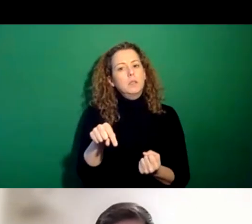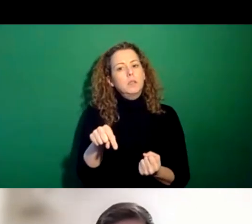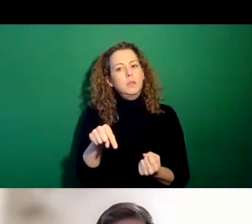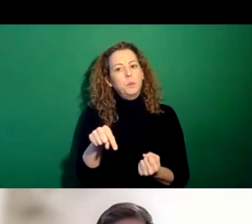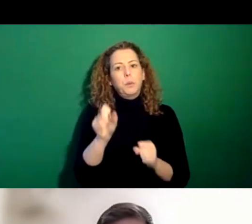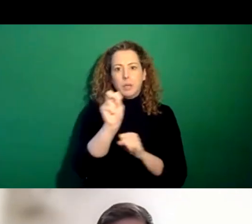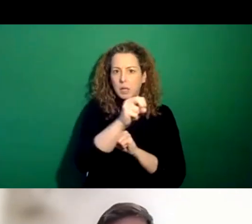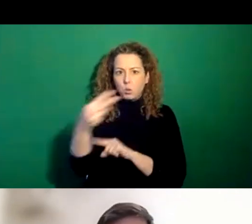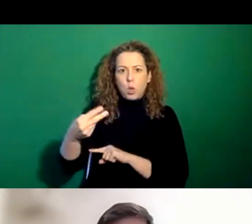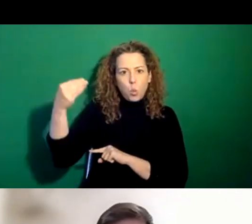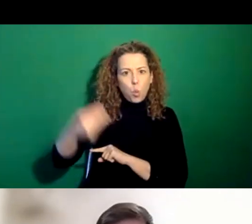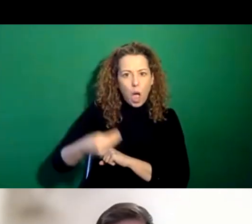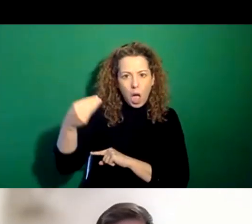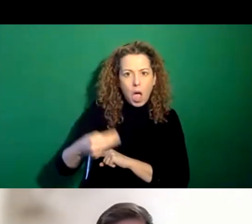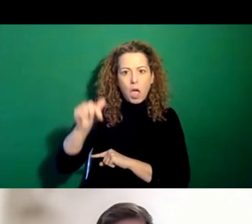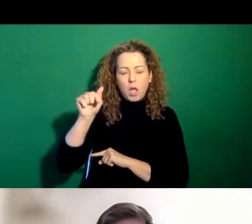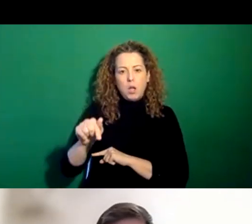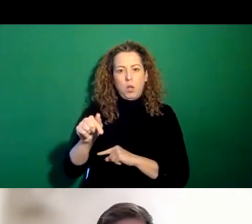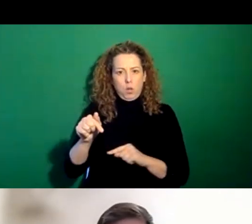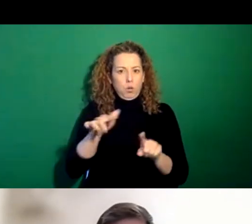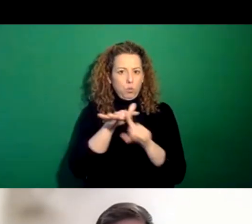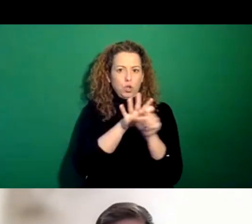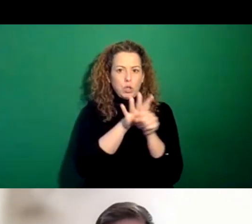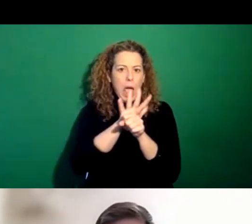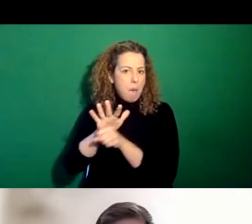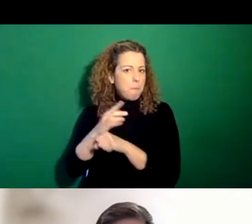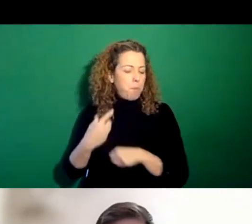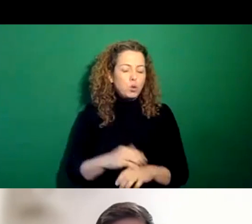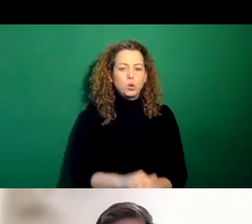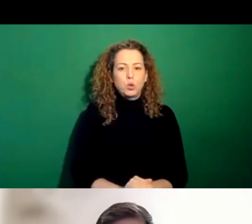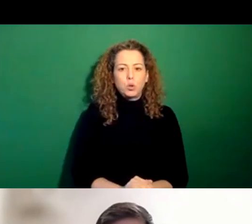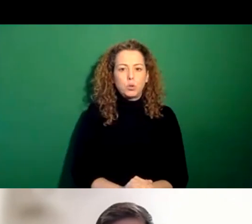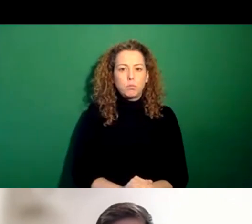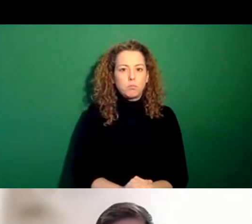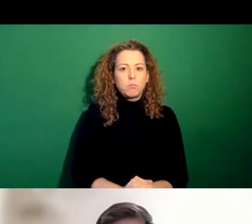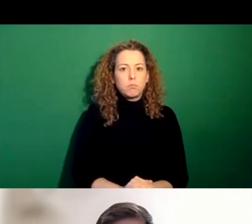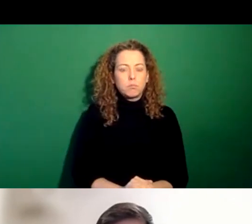buenos resultados en muchos campos. Es algo